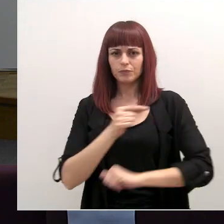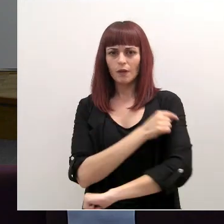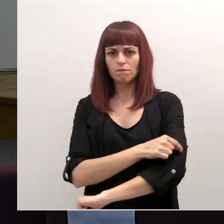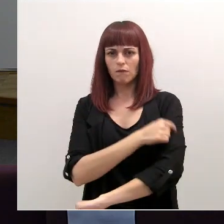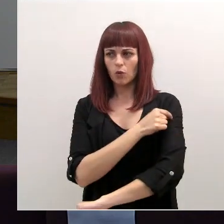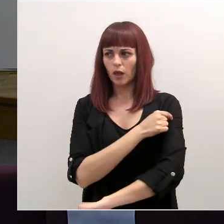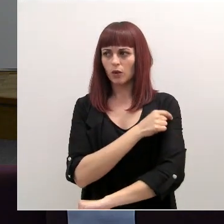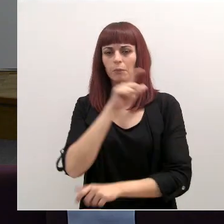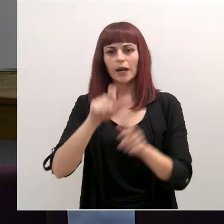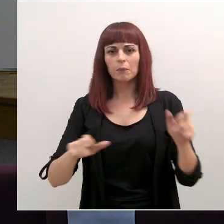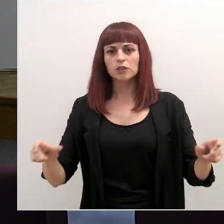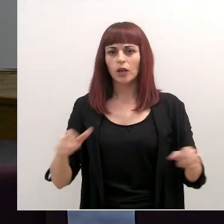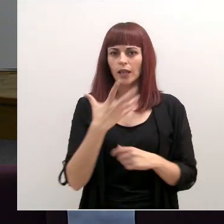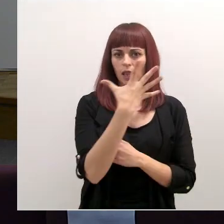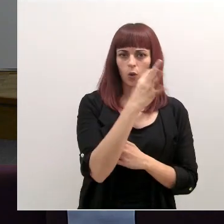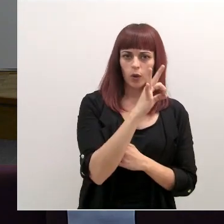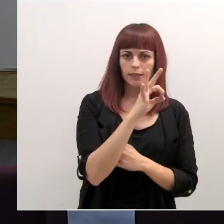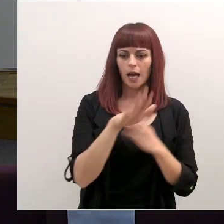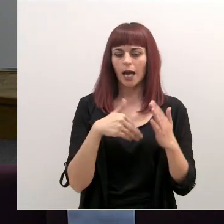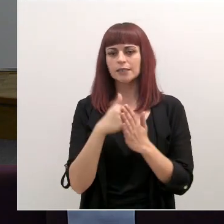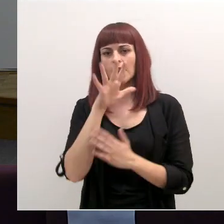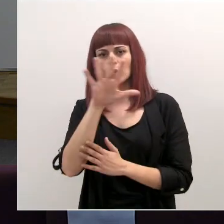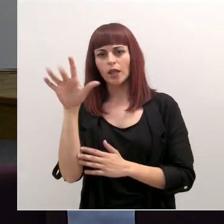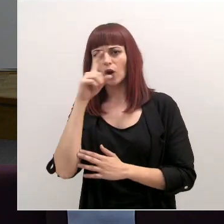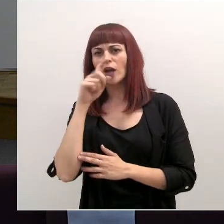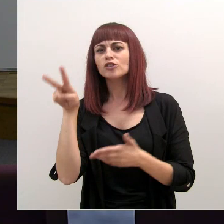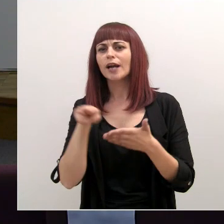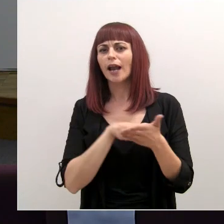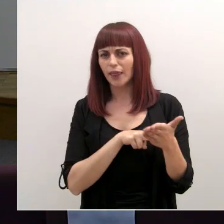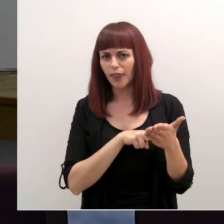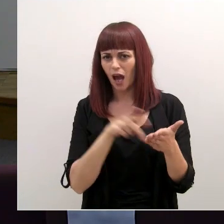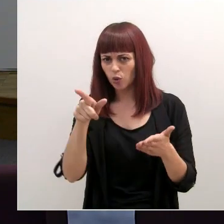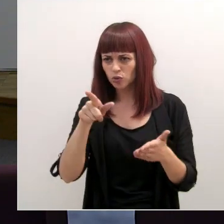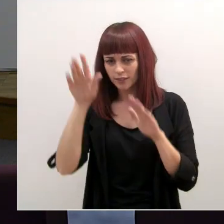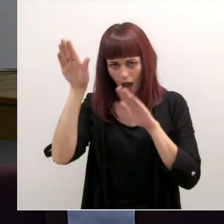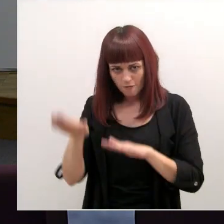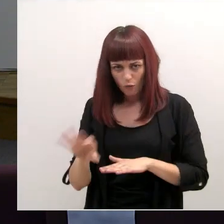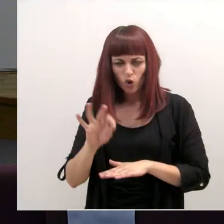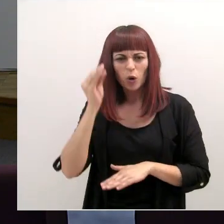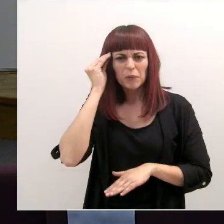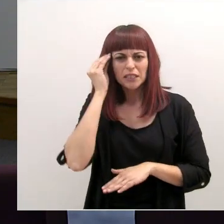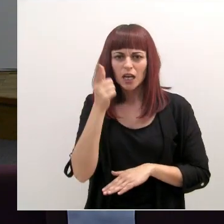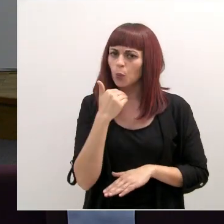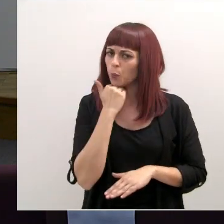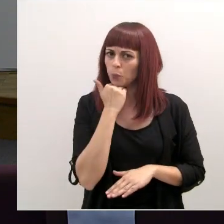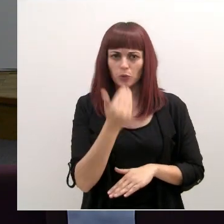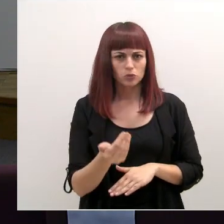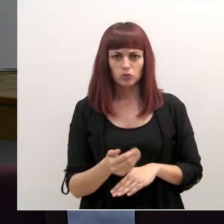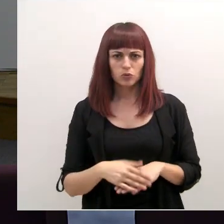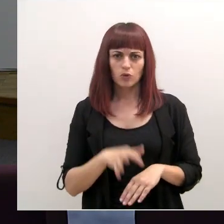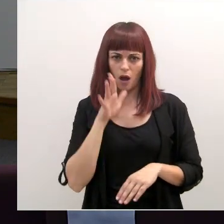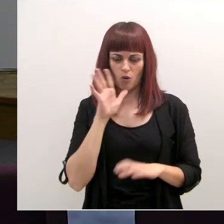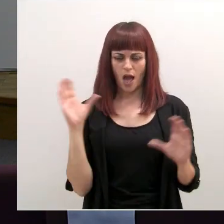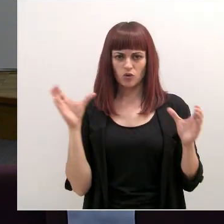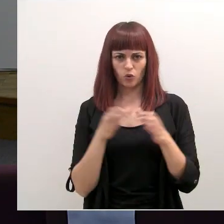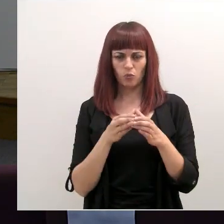a personas de entre 50 y 55 años en Galicia. ¿Usted es partidario o cree que ha sido un poco precipitado poner ese